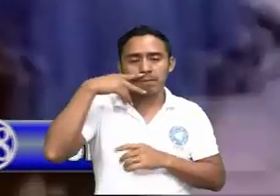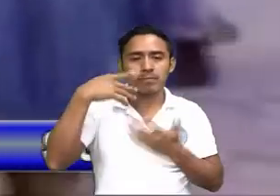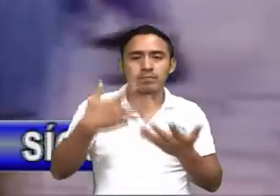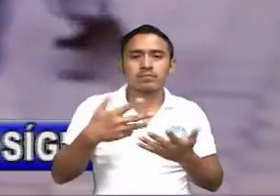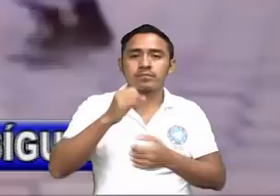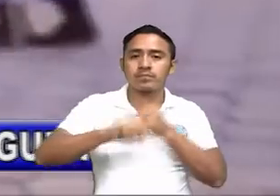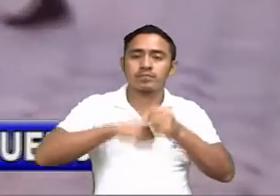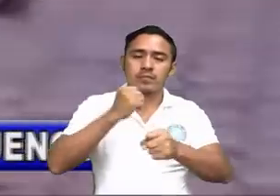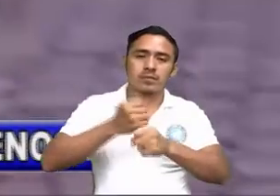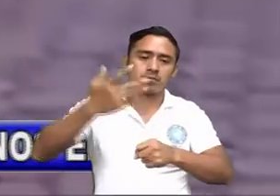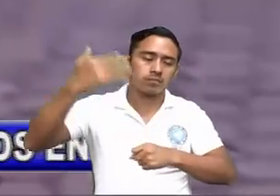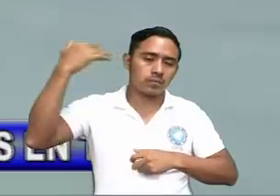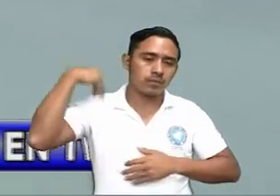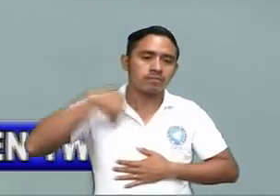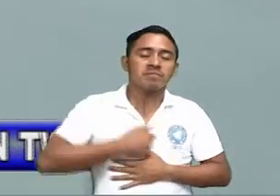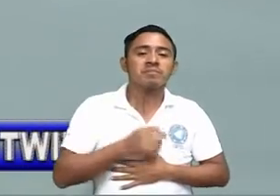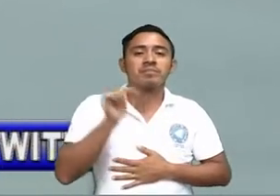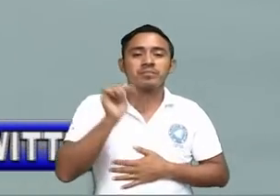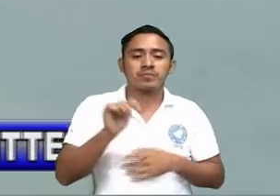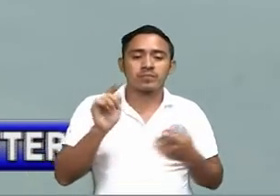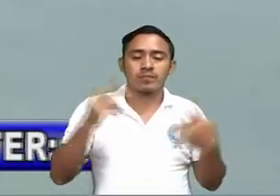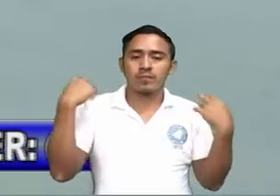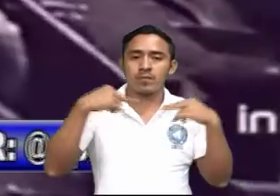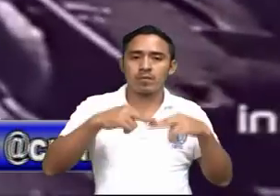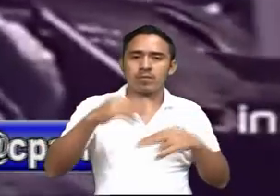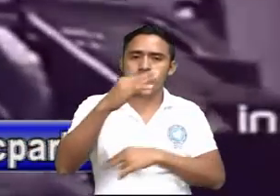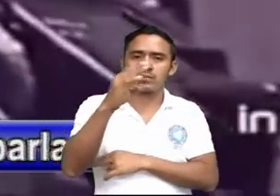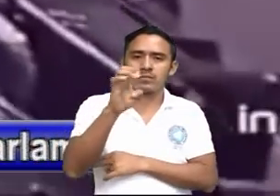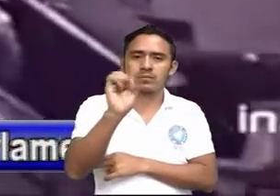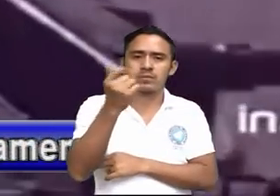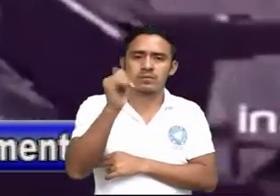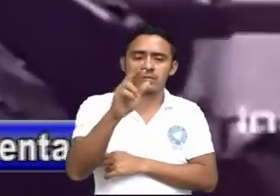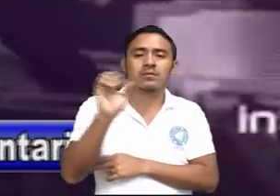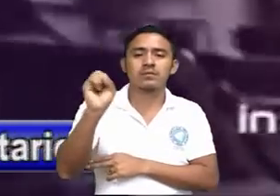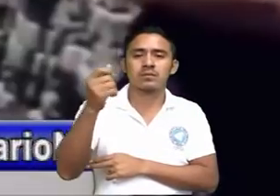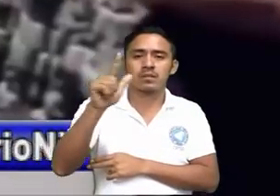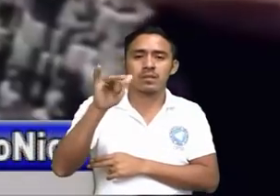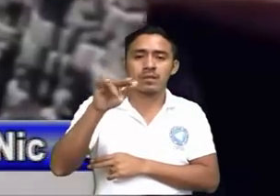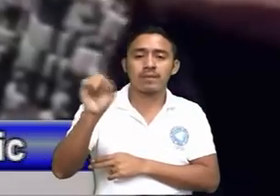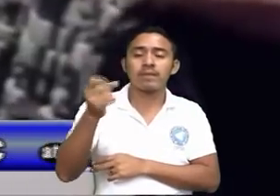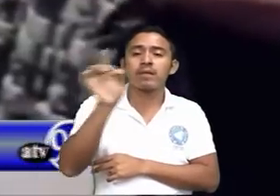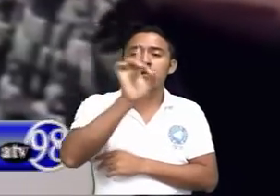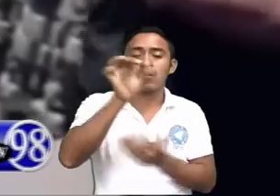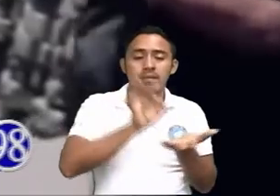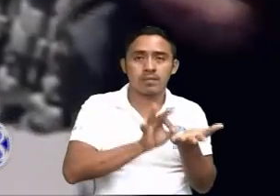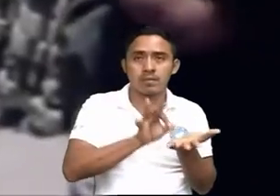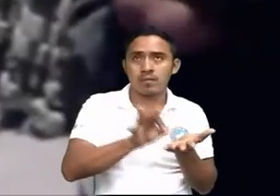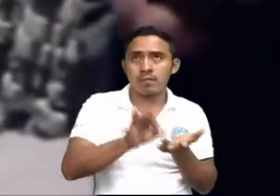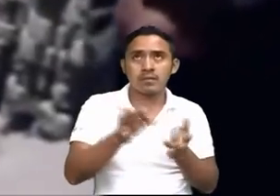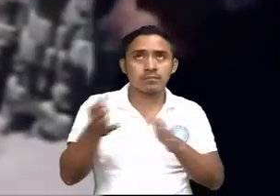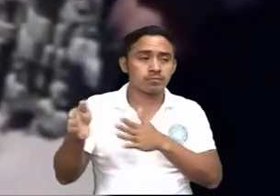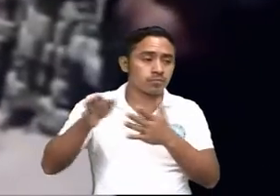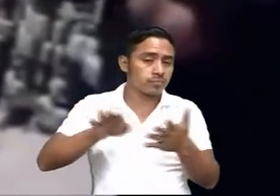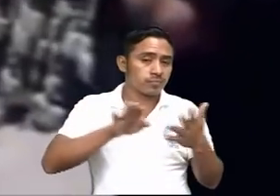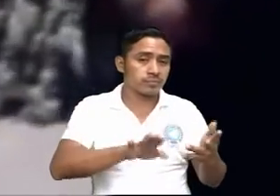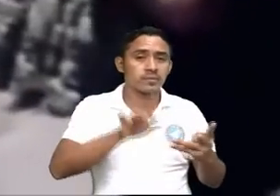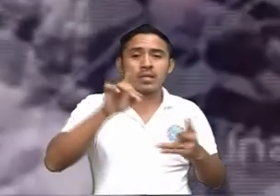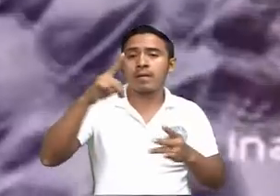años anteriores, entre ellos el profesor César Augusto Salinas Pinel, originario de Somoto y que diera la vida